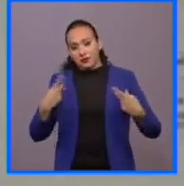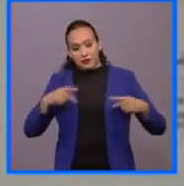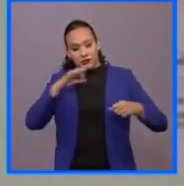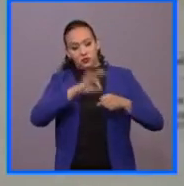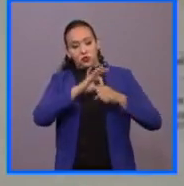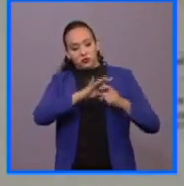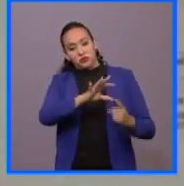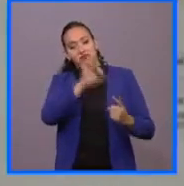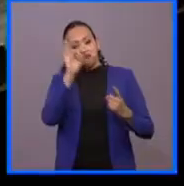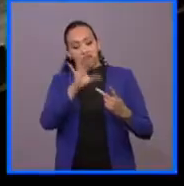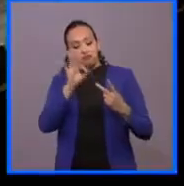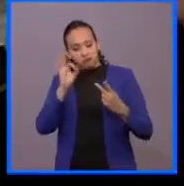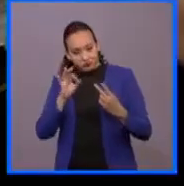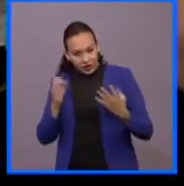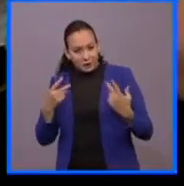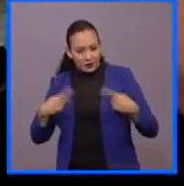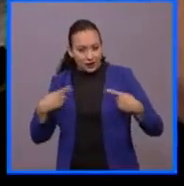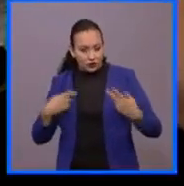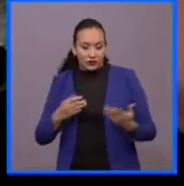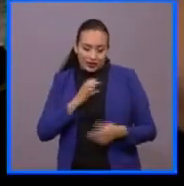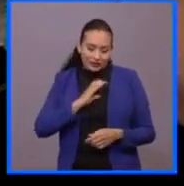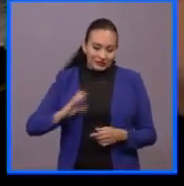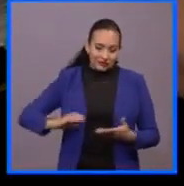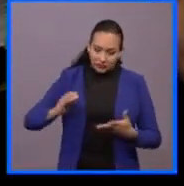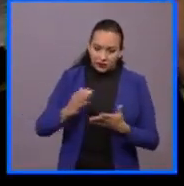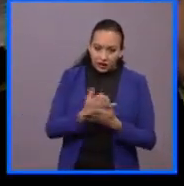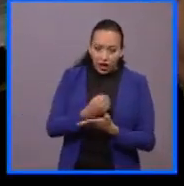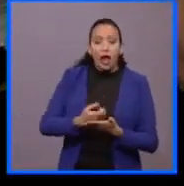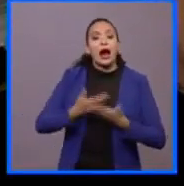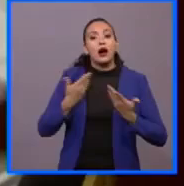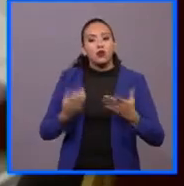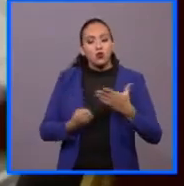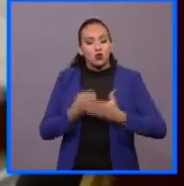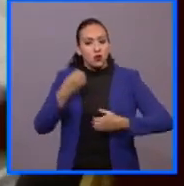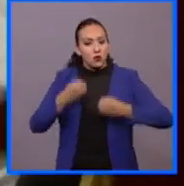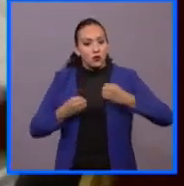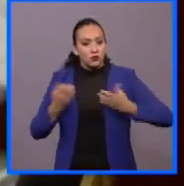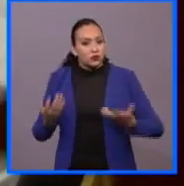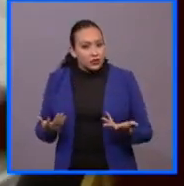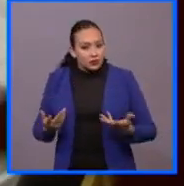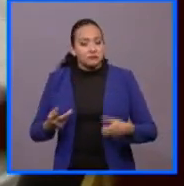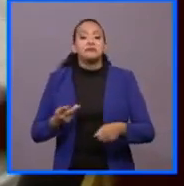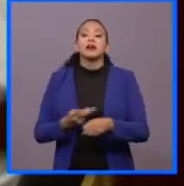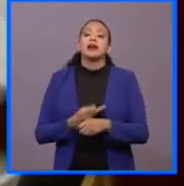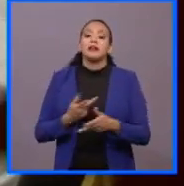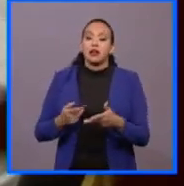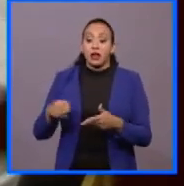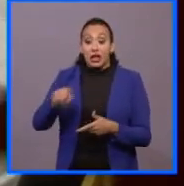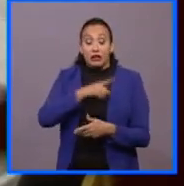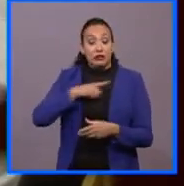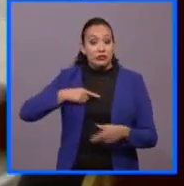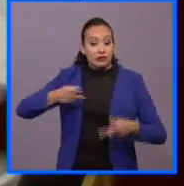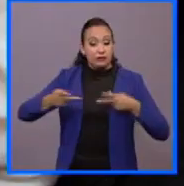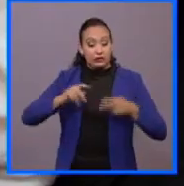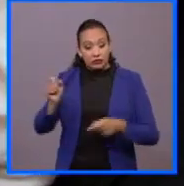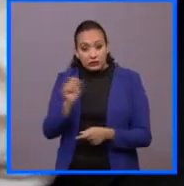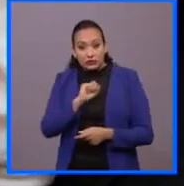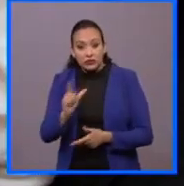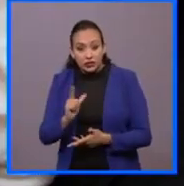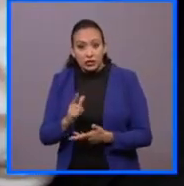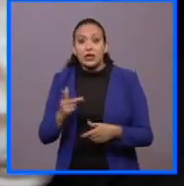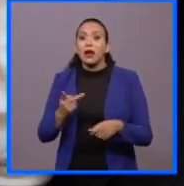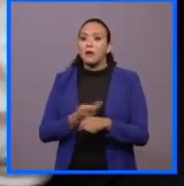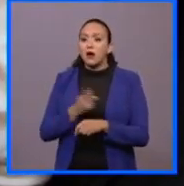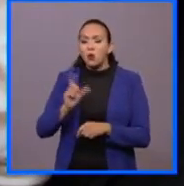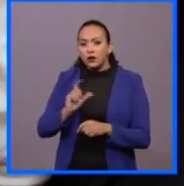precisó que los retos que enfrenta la judicatura o le enfrentaba previo a la reforma pueden agudizarse en caso de que no se